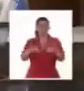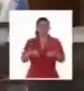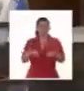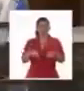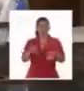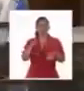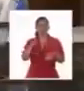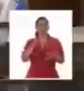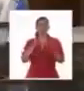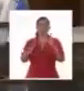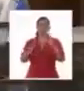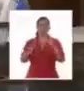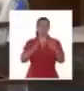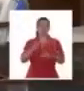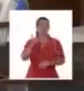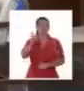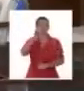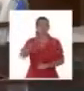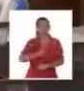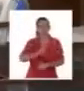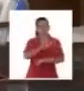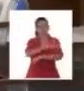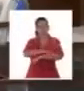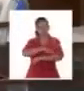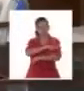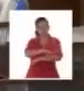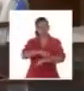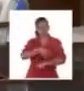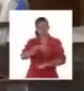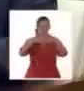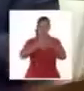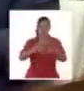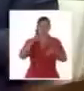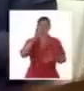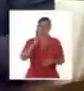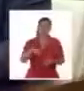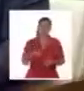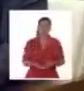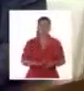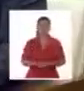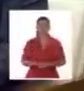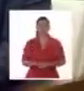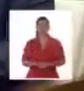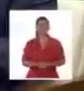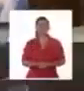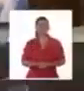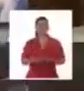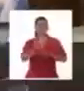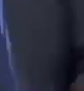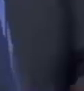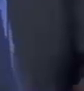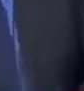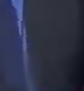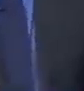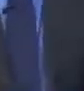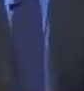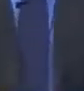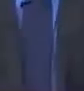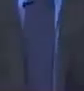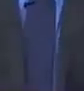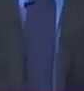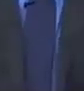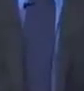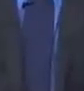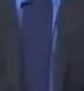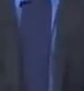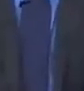para justificar que te tengo que levantar el embargo porque si no tú te vas con el embargo. ¡Ay, qué buen ángulo! Bueno, por lo menos hay gente dentro